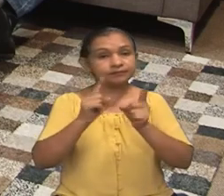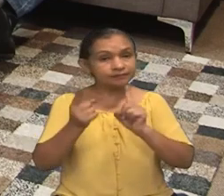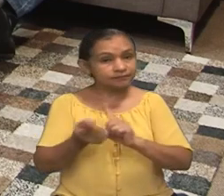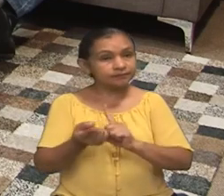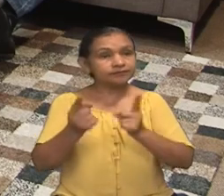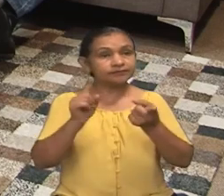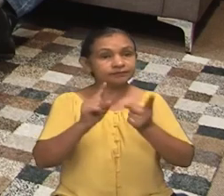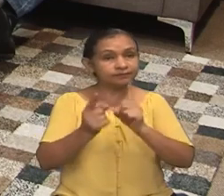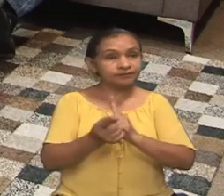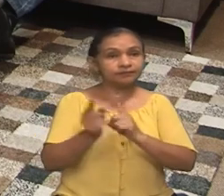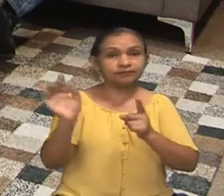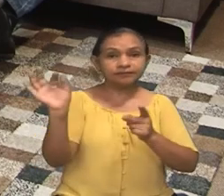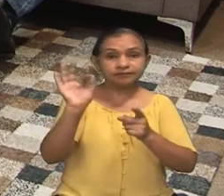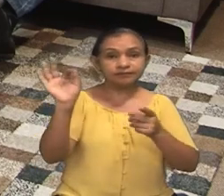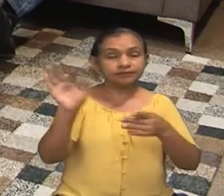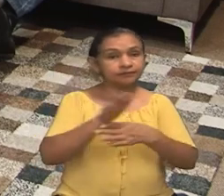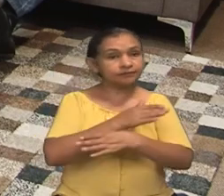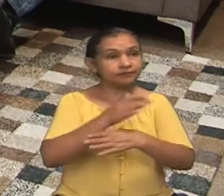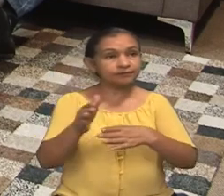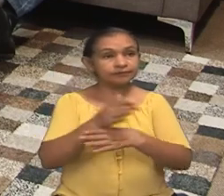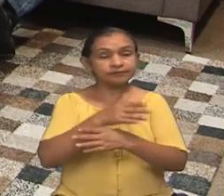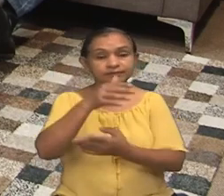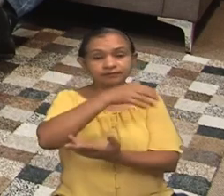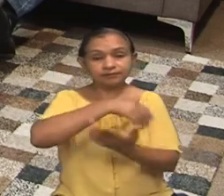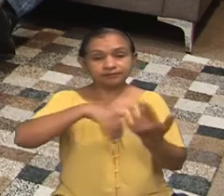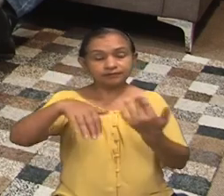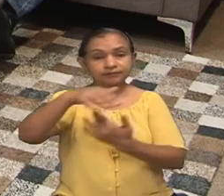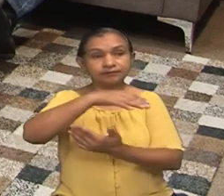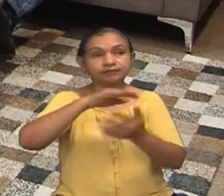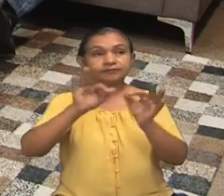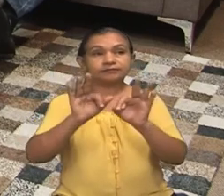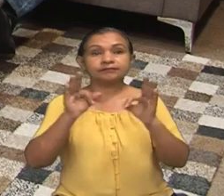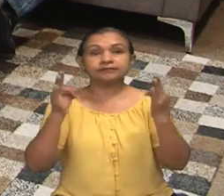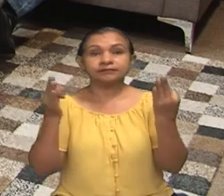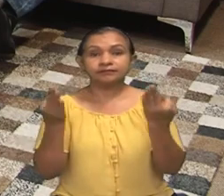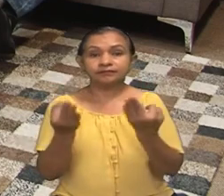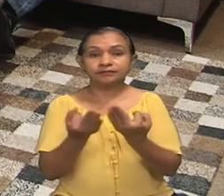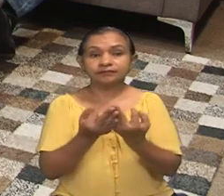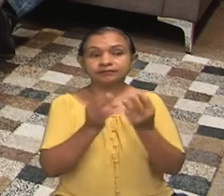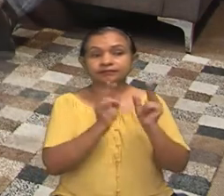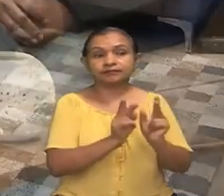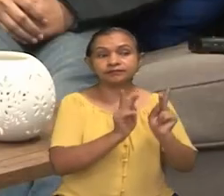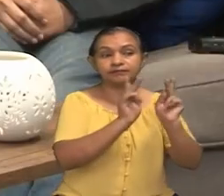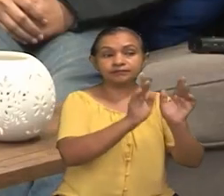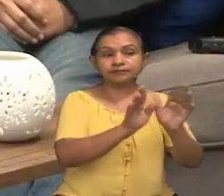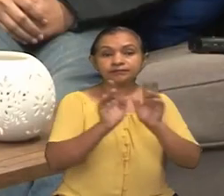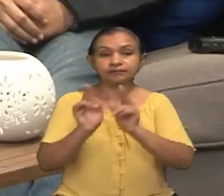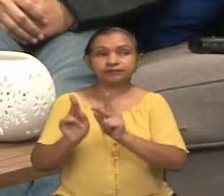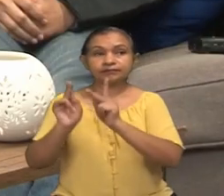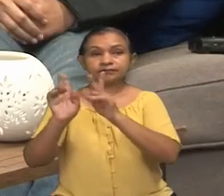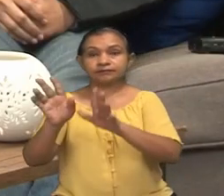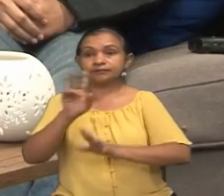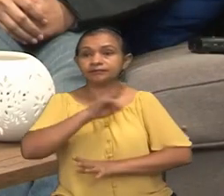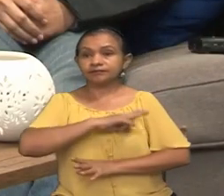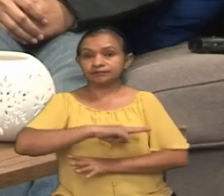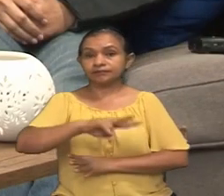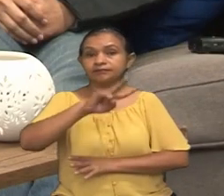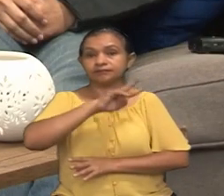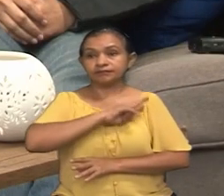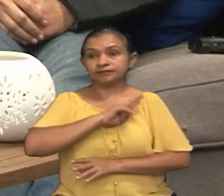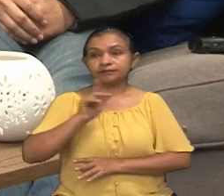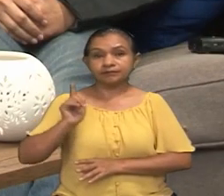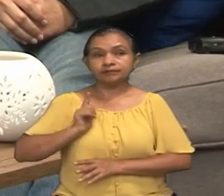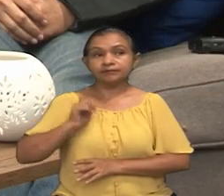que hacerse de otra manera, sino que también involucrando a la familia y a nivel individual, formando valores, porque precisamente es un